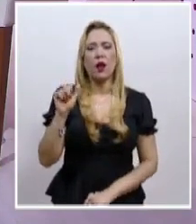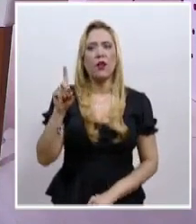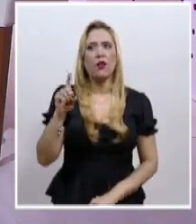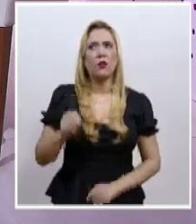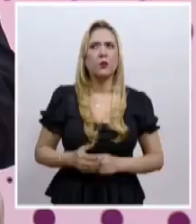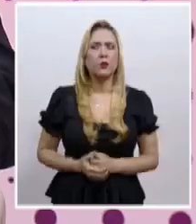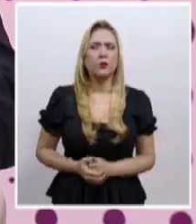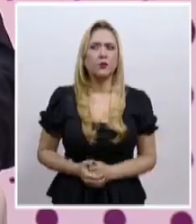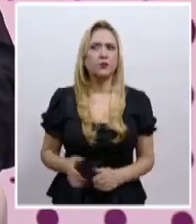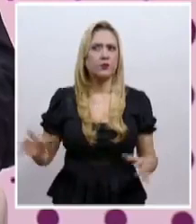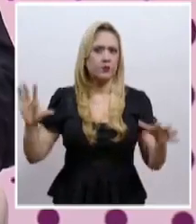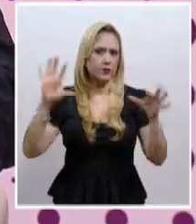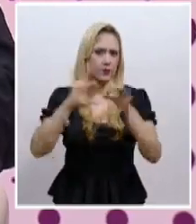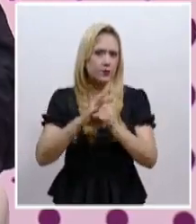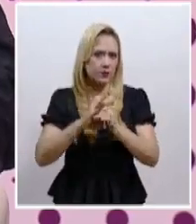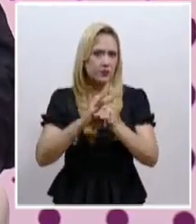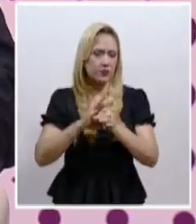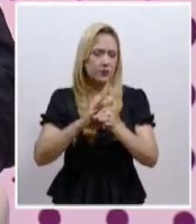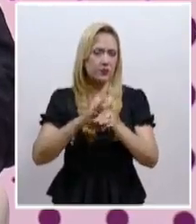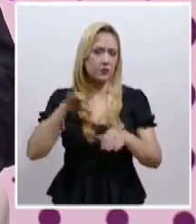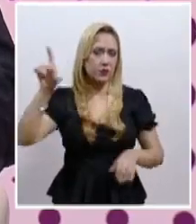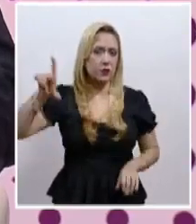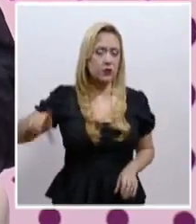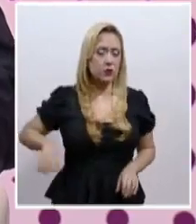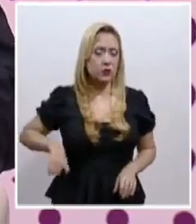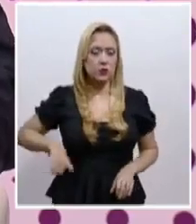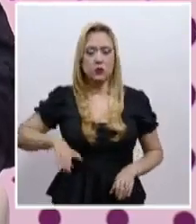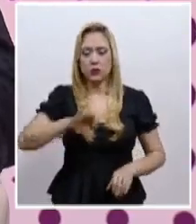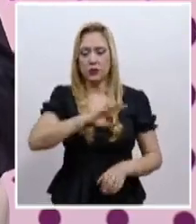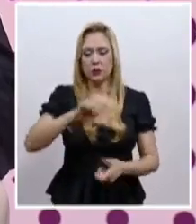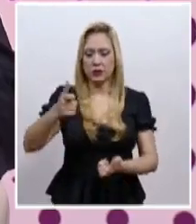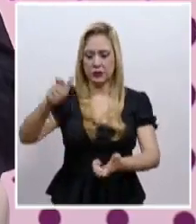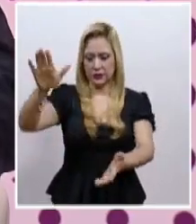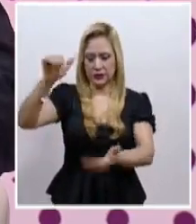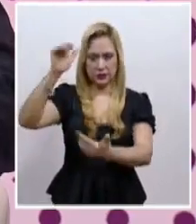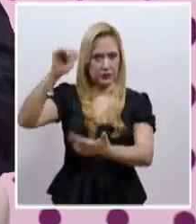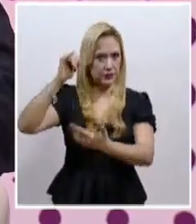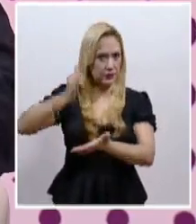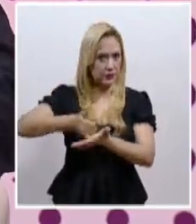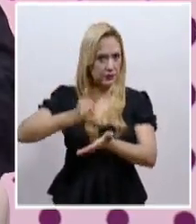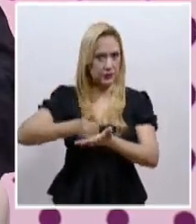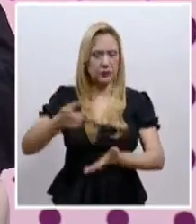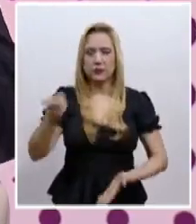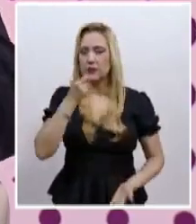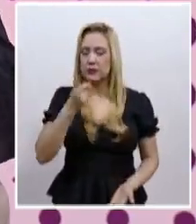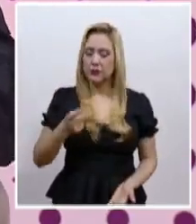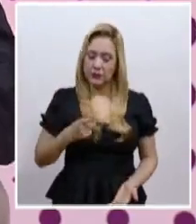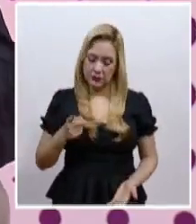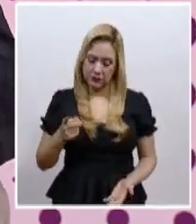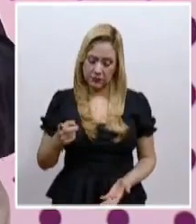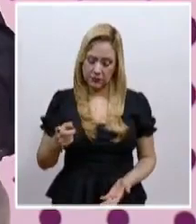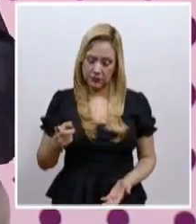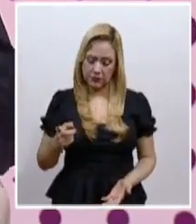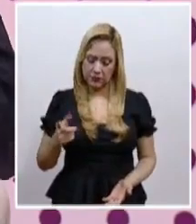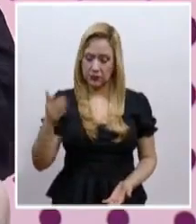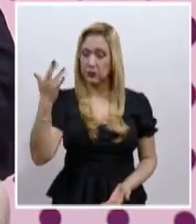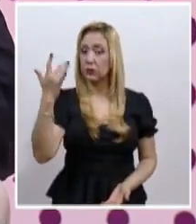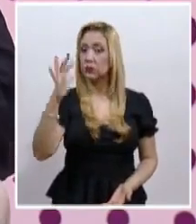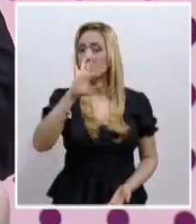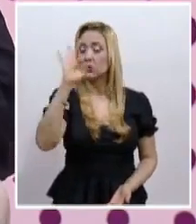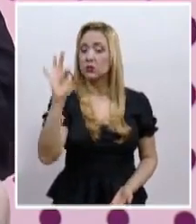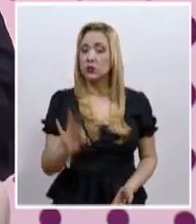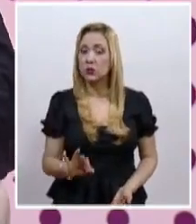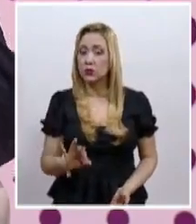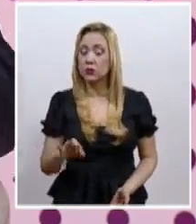muy vinculadas con el nivel que el Estado puede recaudar, ¿no? Previamente entrar al programa me estabas platicando de que el 50%